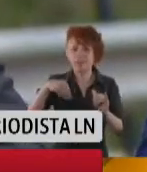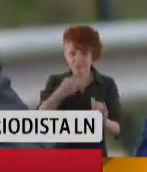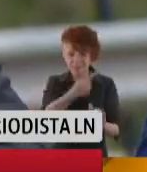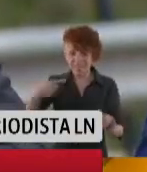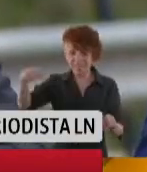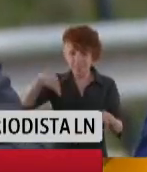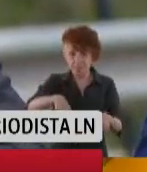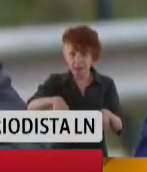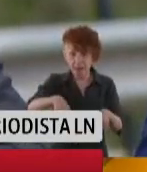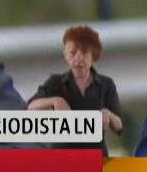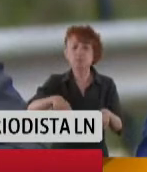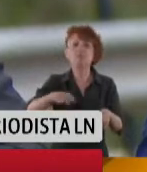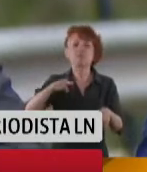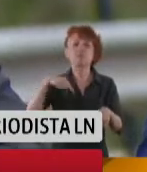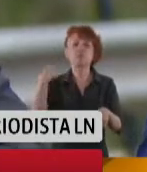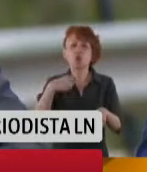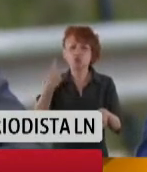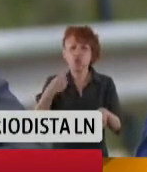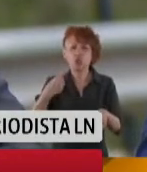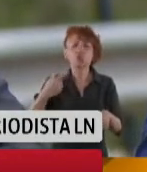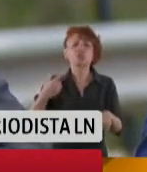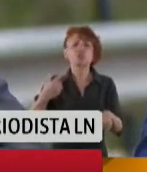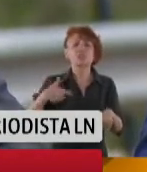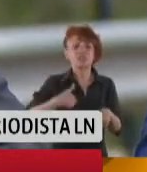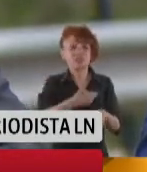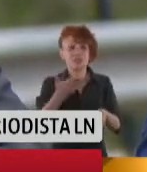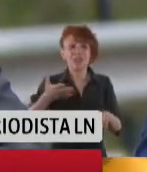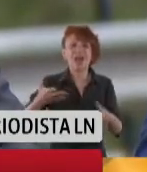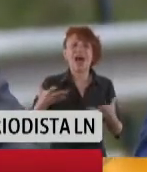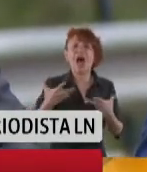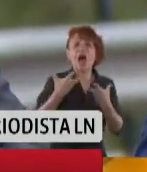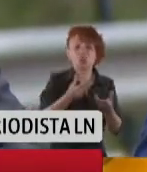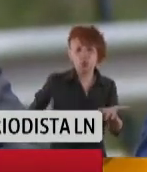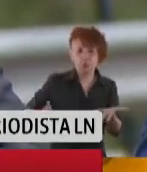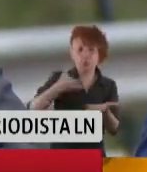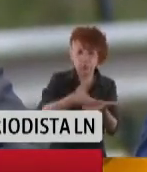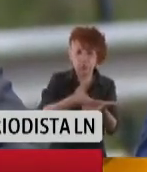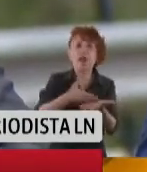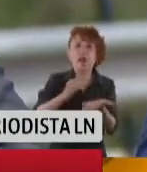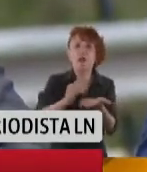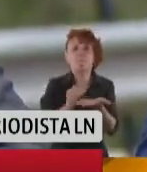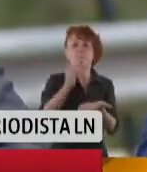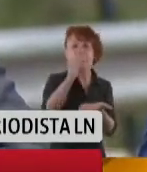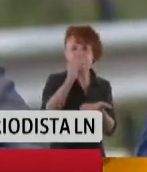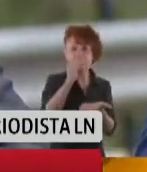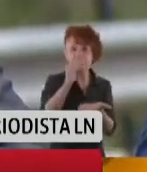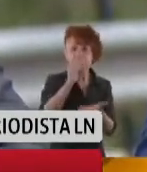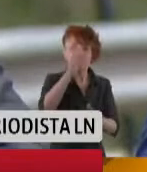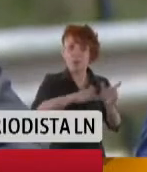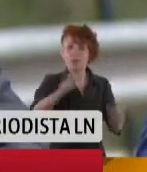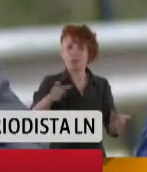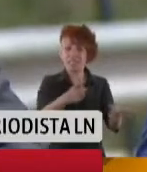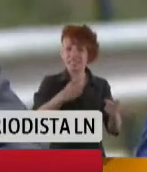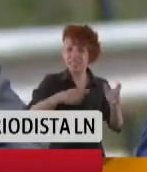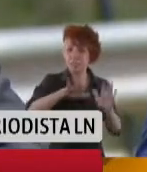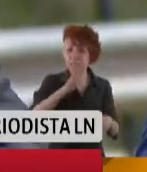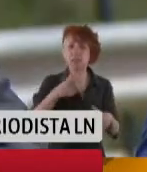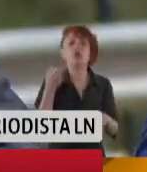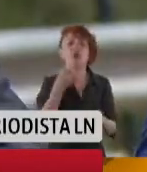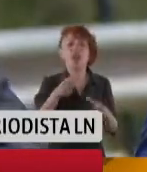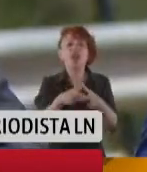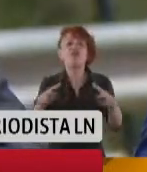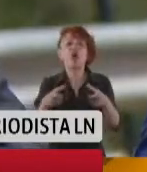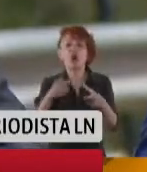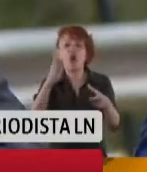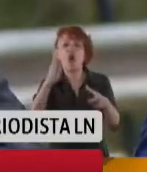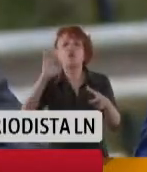también su situación. Porque en el momento que Massa dijera que va a ser candidato, el riesgo de que la economía se le complique es muy